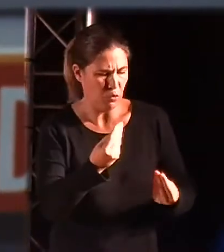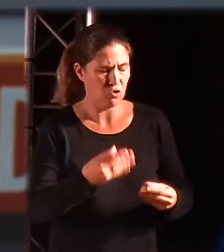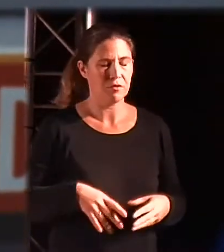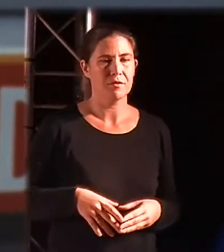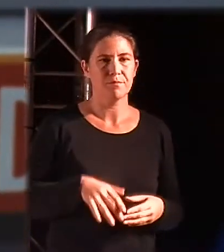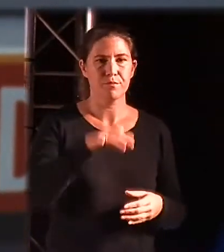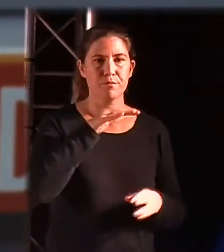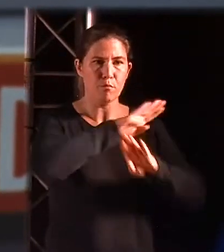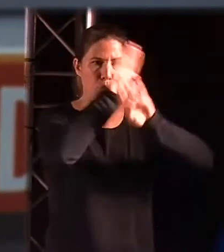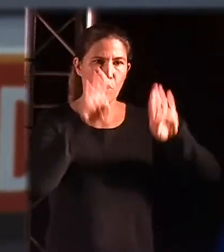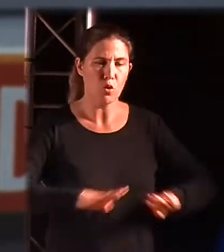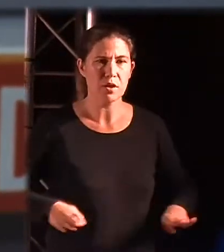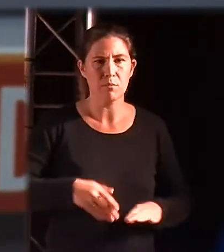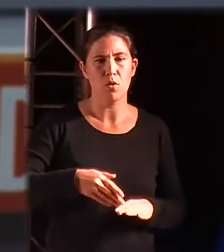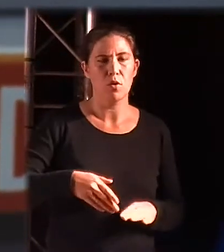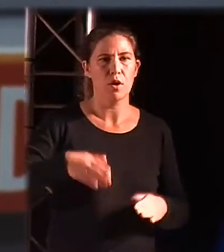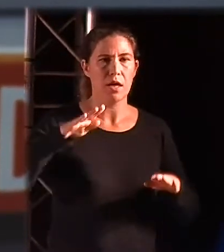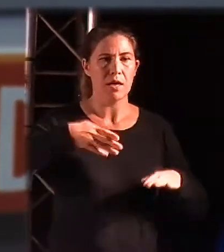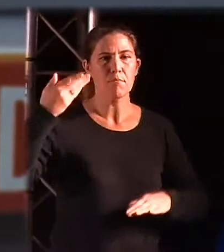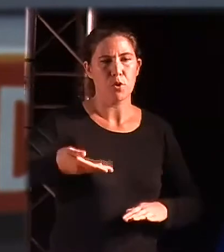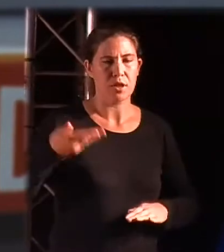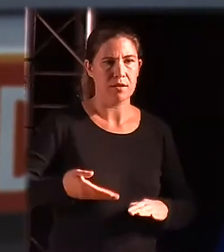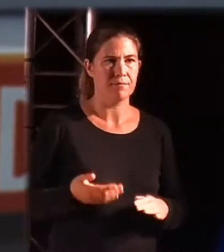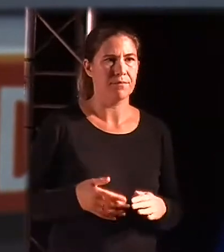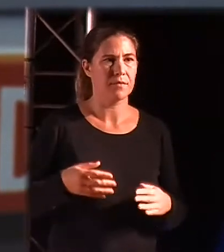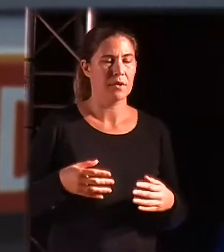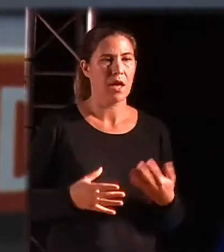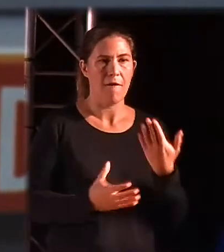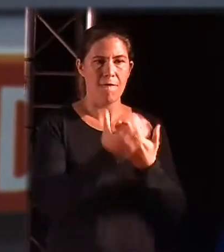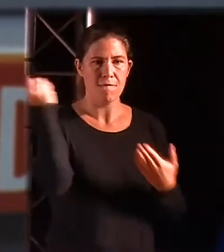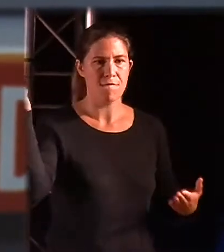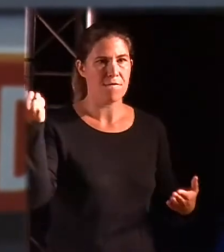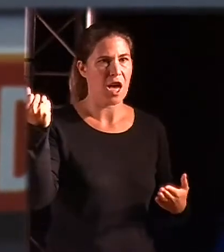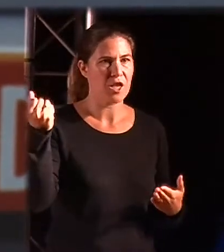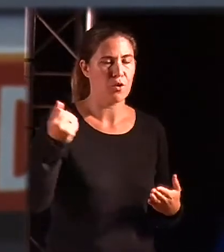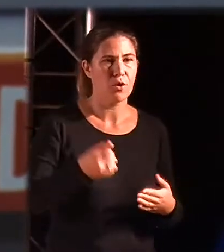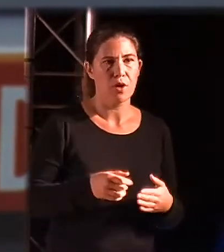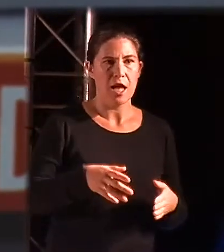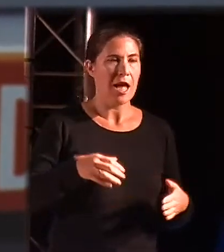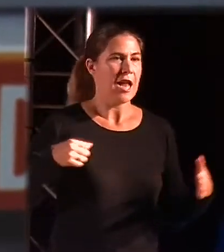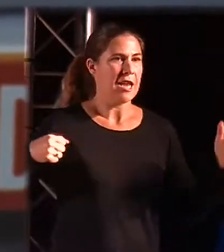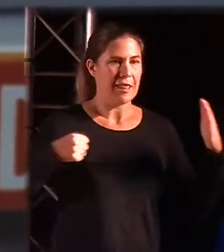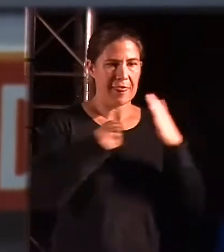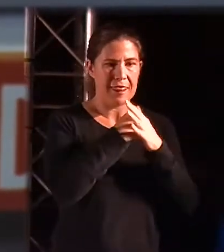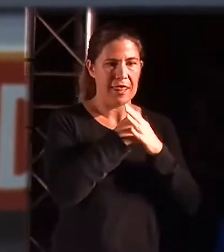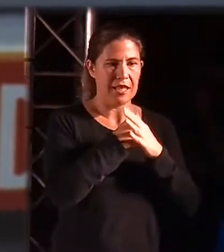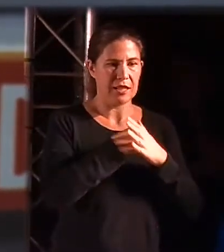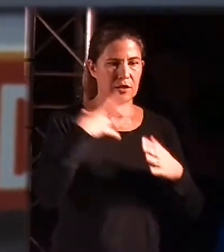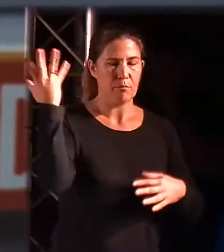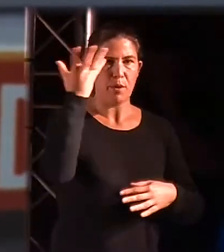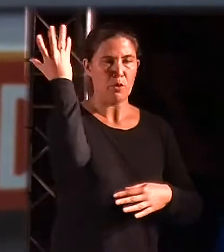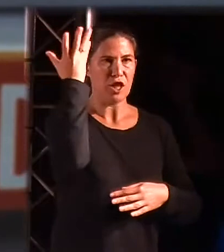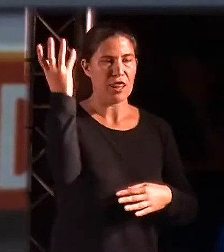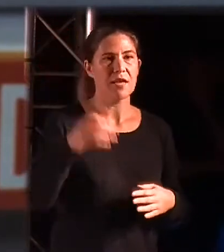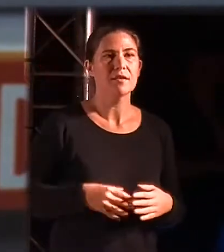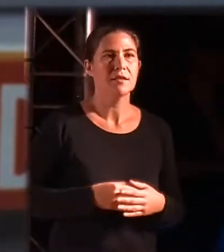Y por último, y más importante, número 10, error de prepotencia. El exceso de confianza es la primera causa de error